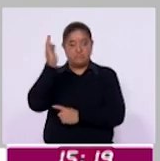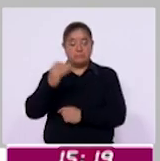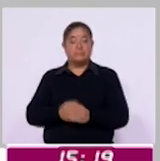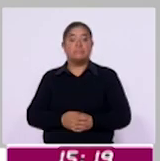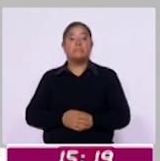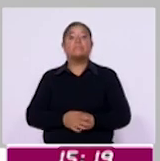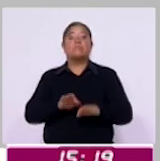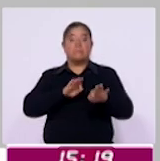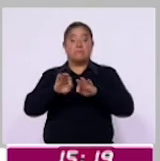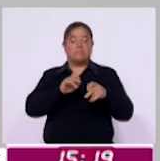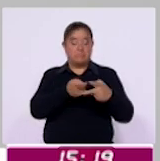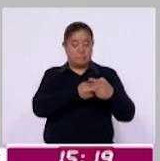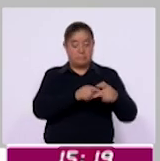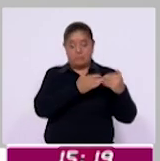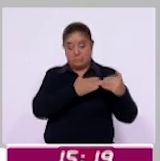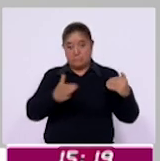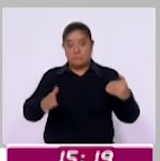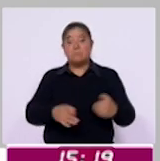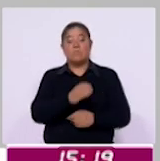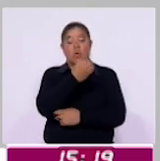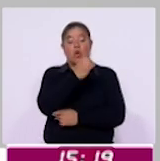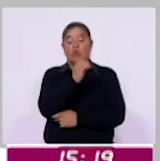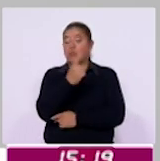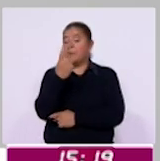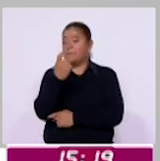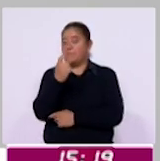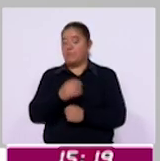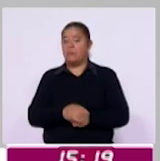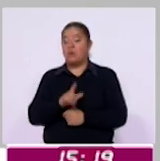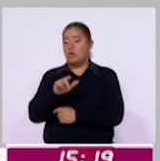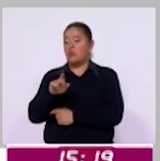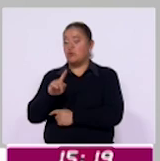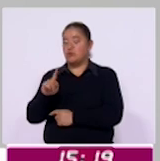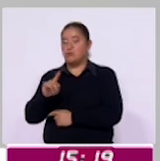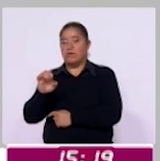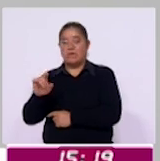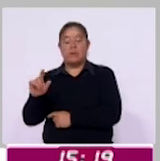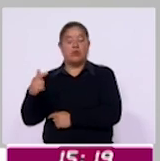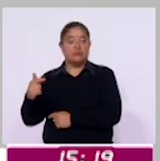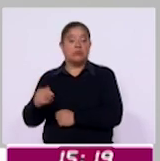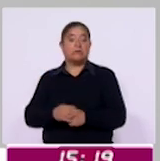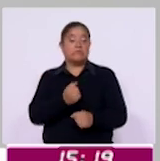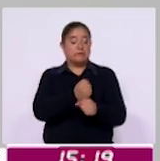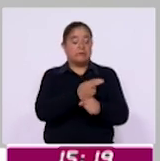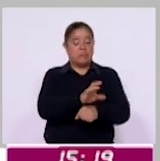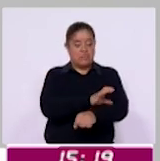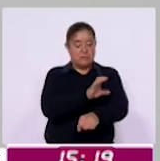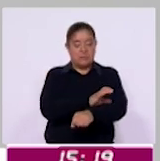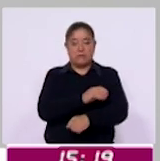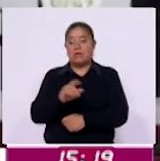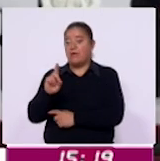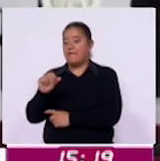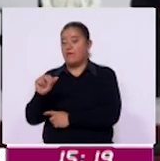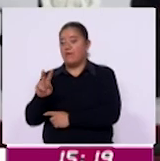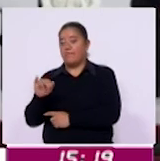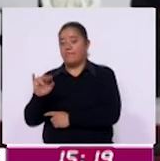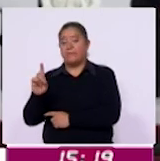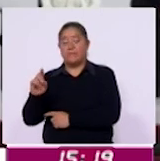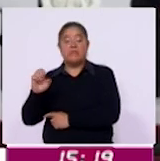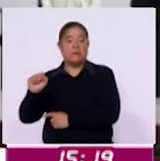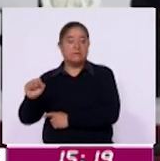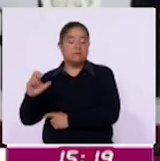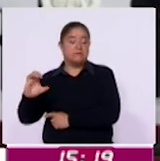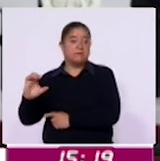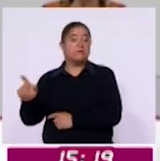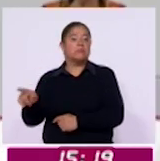a trabajar formalmente a partir del 1 de octubre. Luz Helena González Escobar como secretaria de Energía, David Kershenovich en